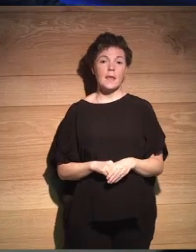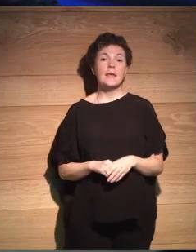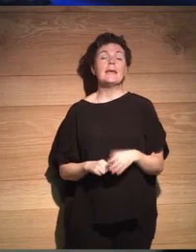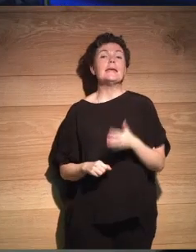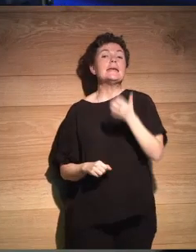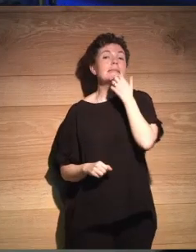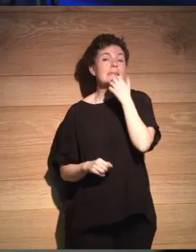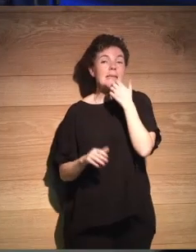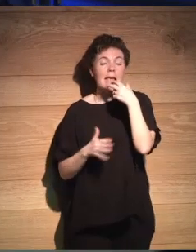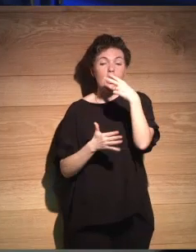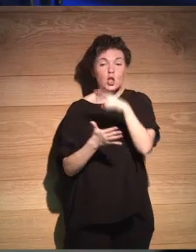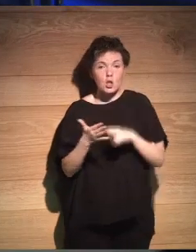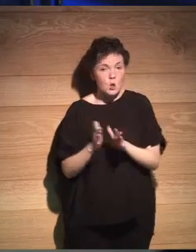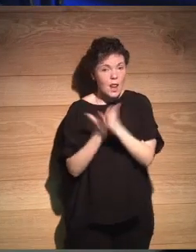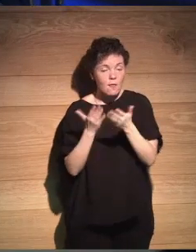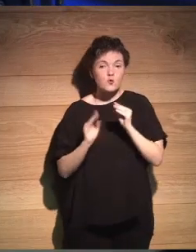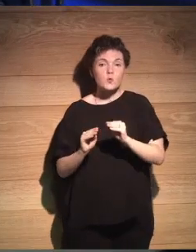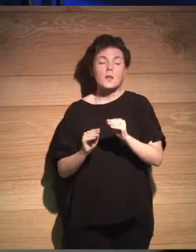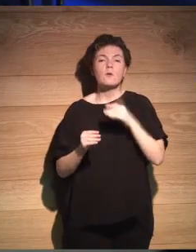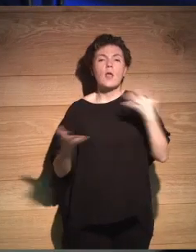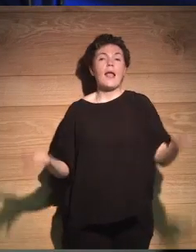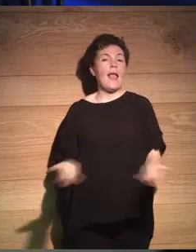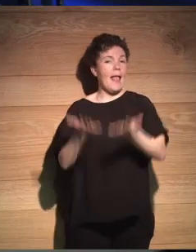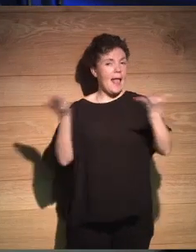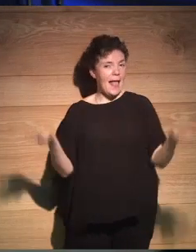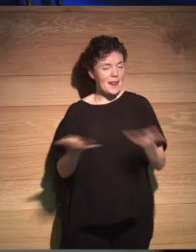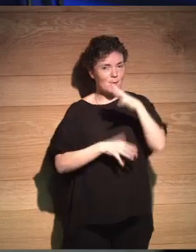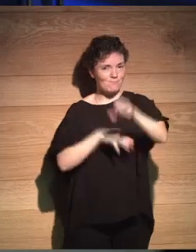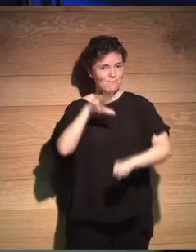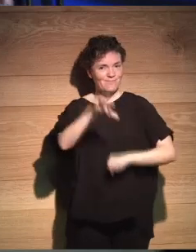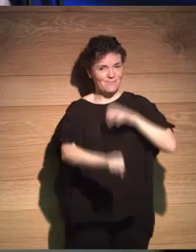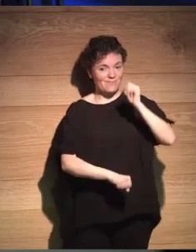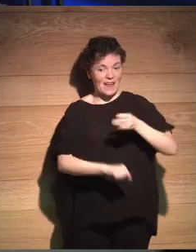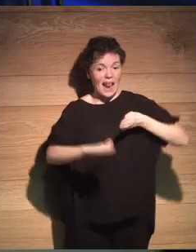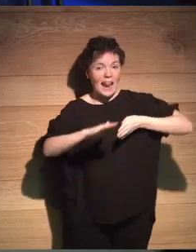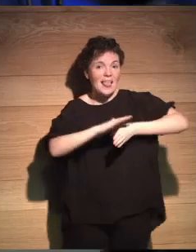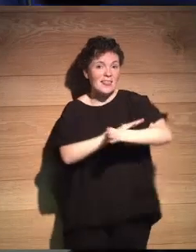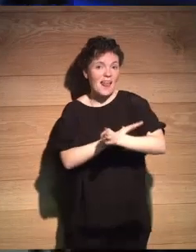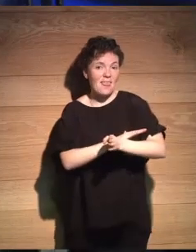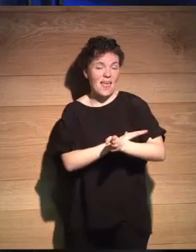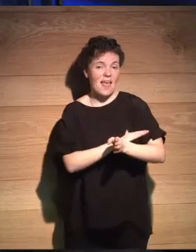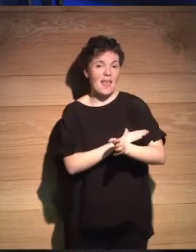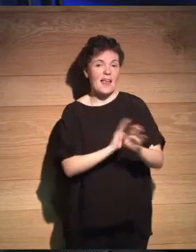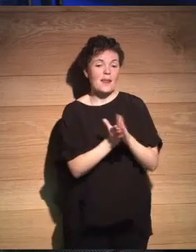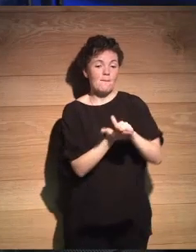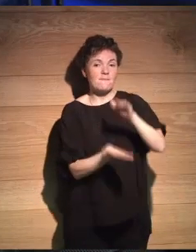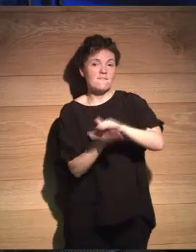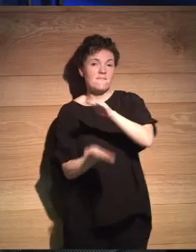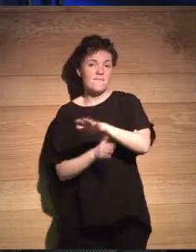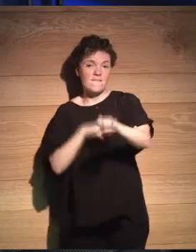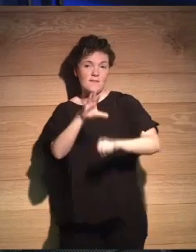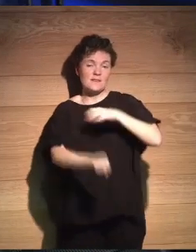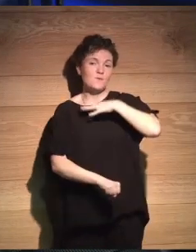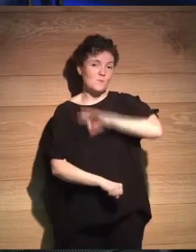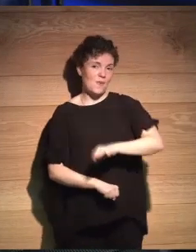leído la novela de Ilsa Barea, os animamos a que la adquiráis a la entrada, que tenéis el puesto de